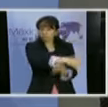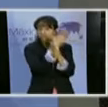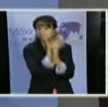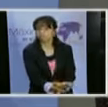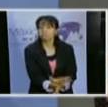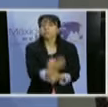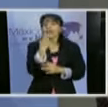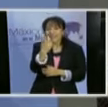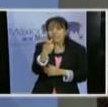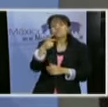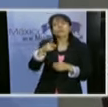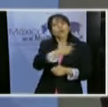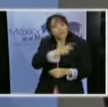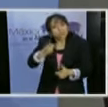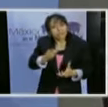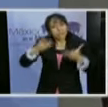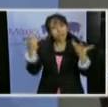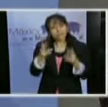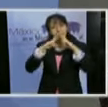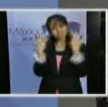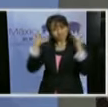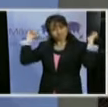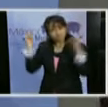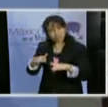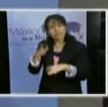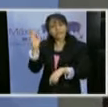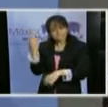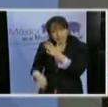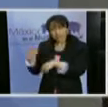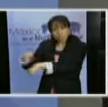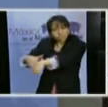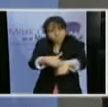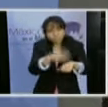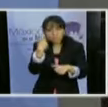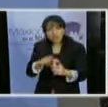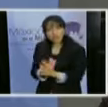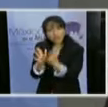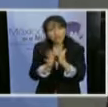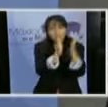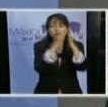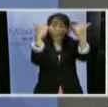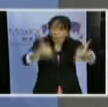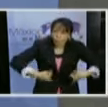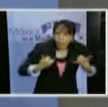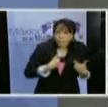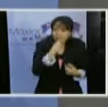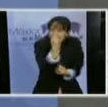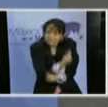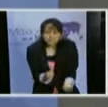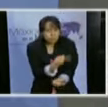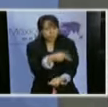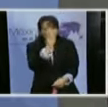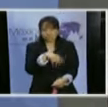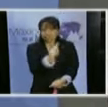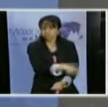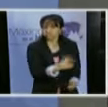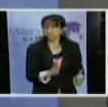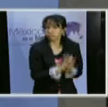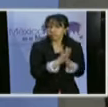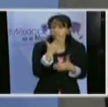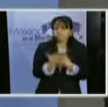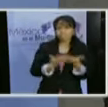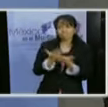foros donde los jóvenes pudieran ser escuchados y pudieran participar. y dijeron cosas muy importantes como temas